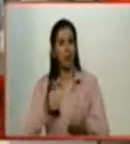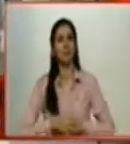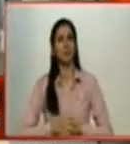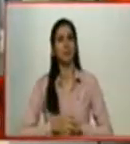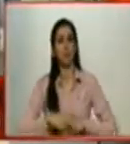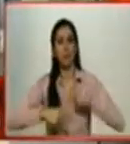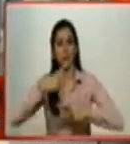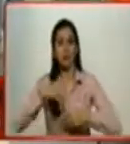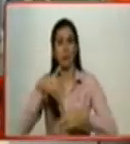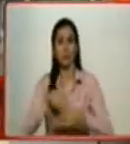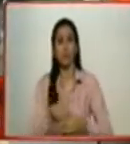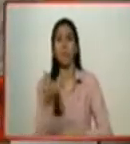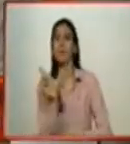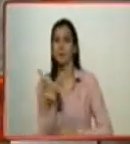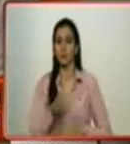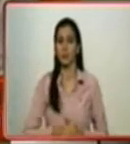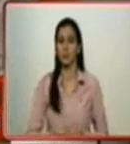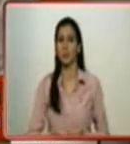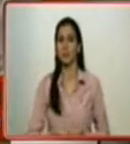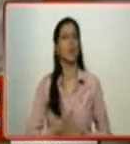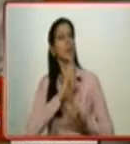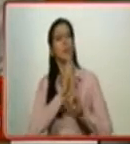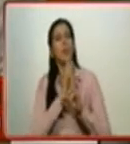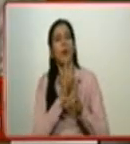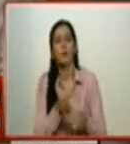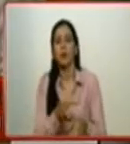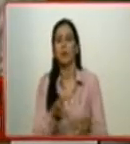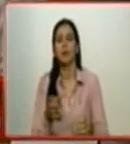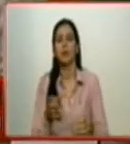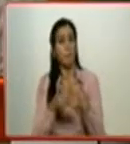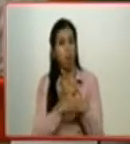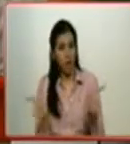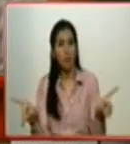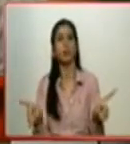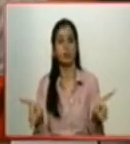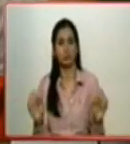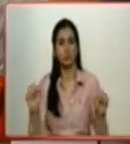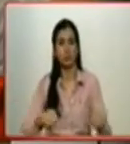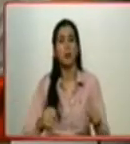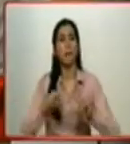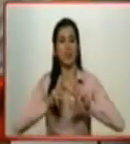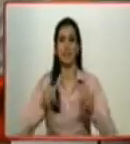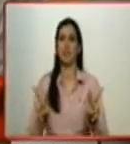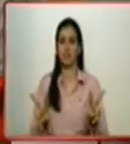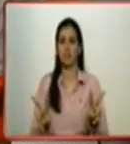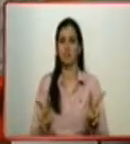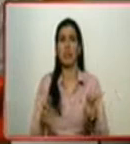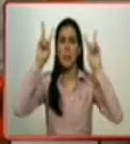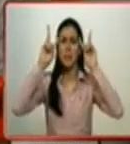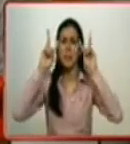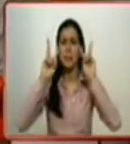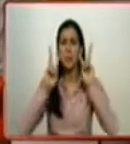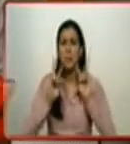los comicios del PSUV. Una respuesta democrática, pacífica,